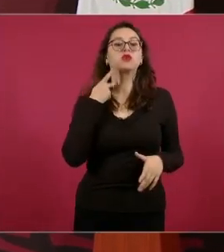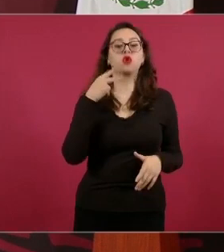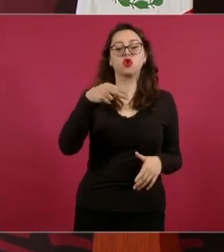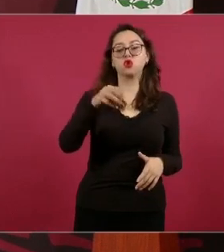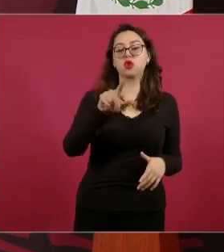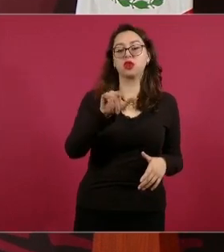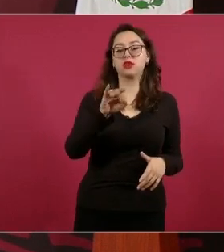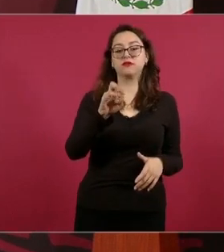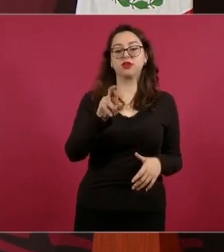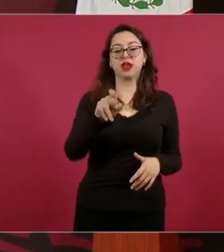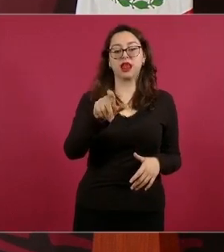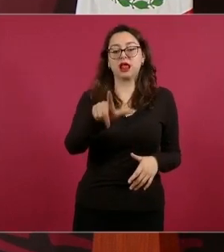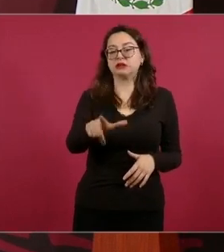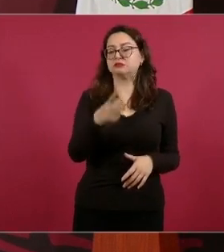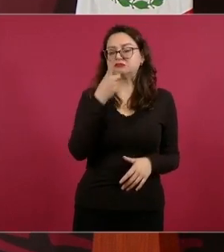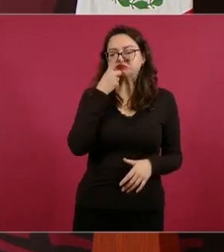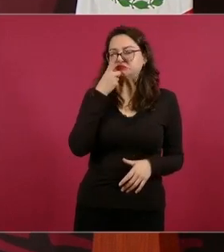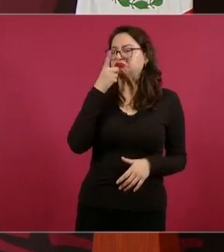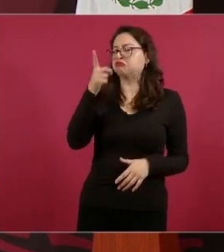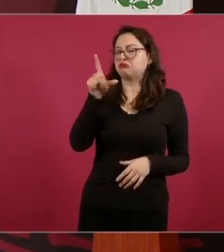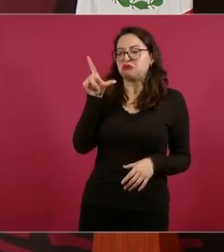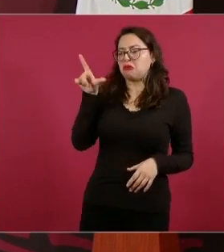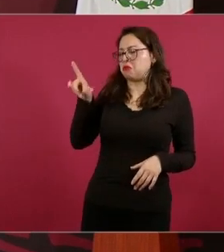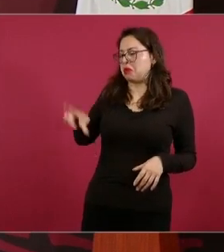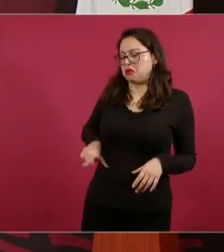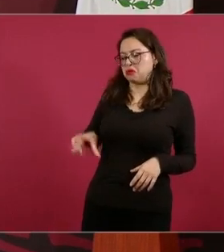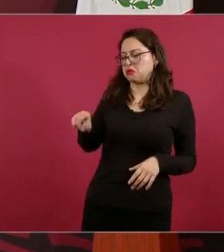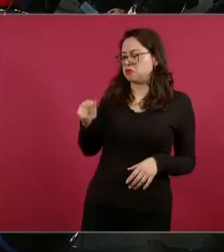y que todo tiene que quedar al mercado.